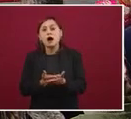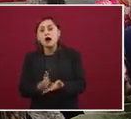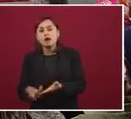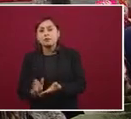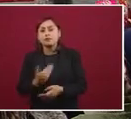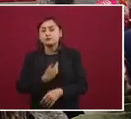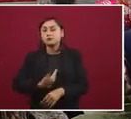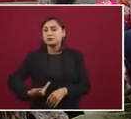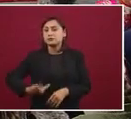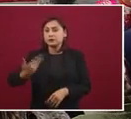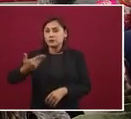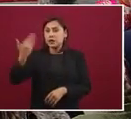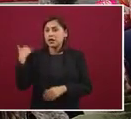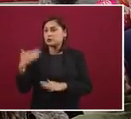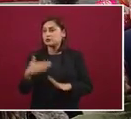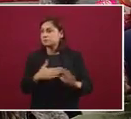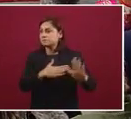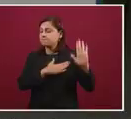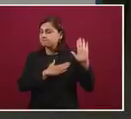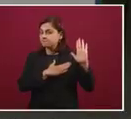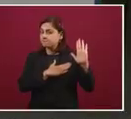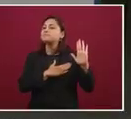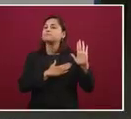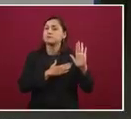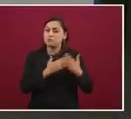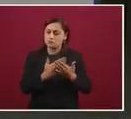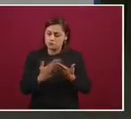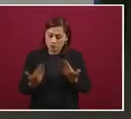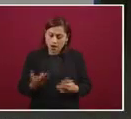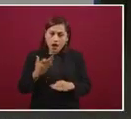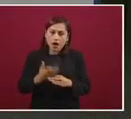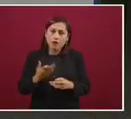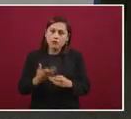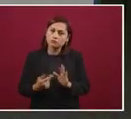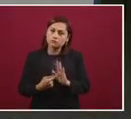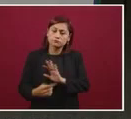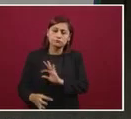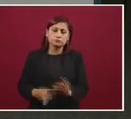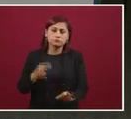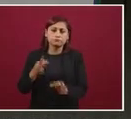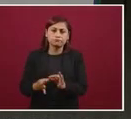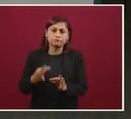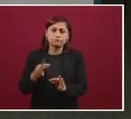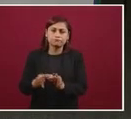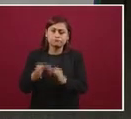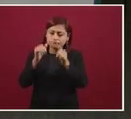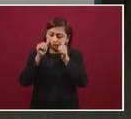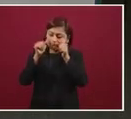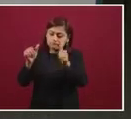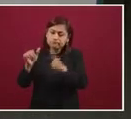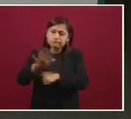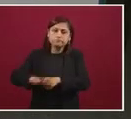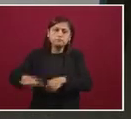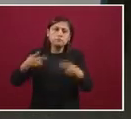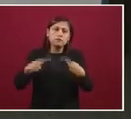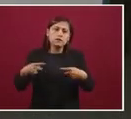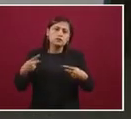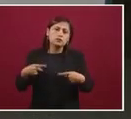tradición presidente y la palabra de siempre están los más marginados de este país muchas gracias